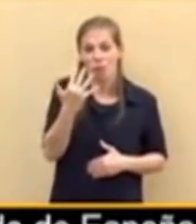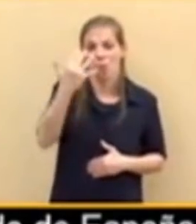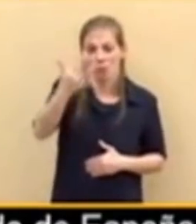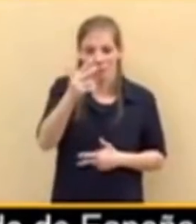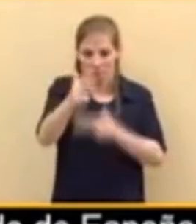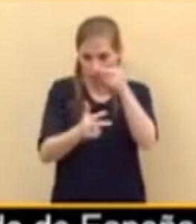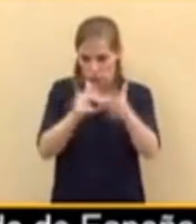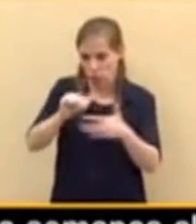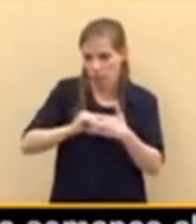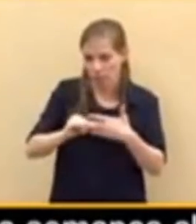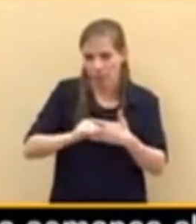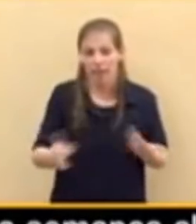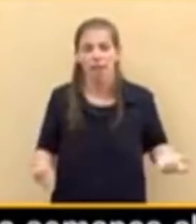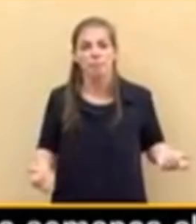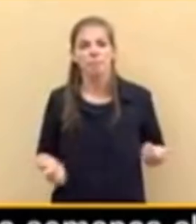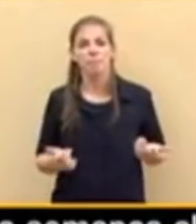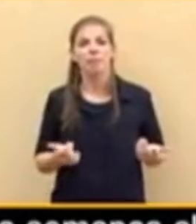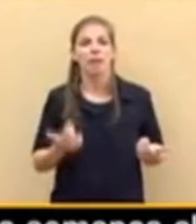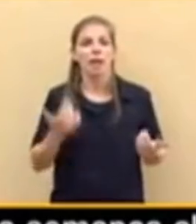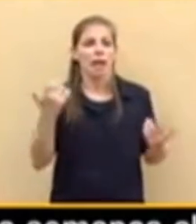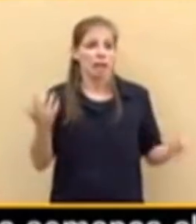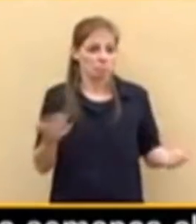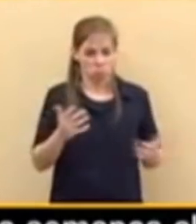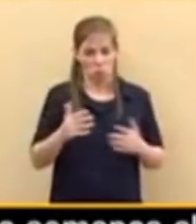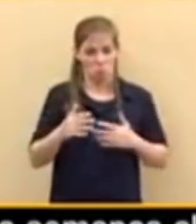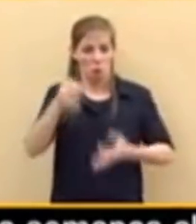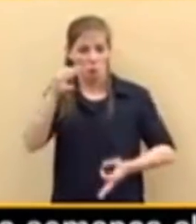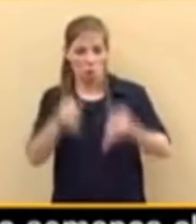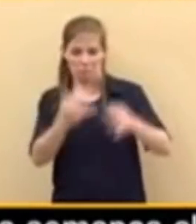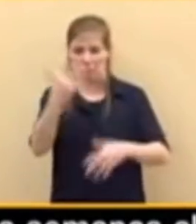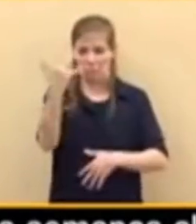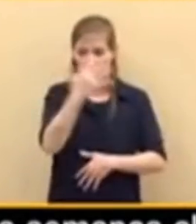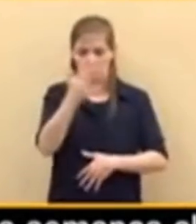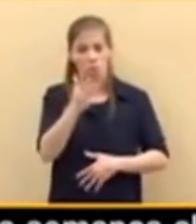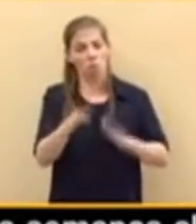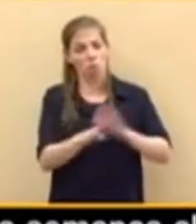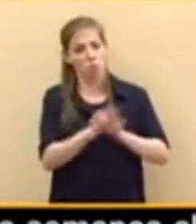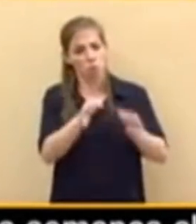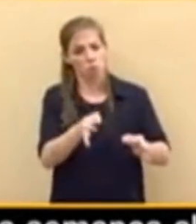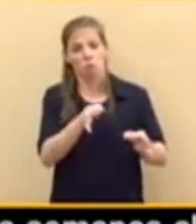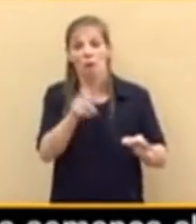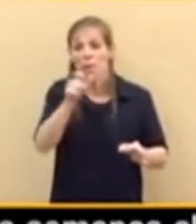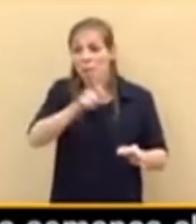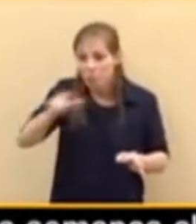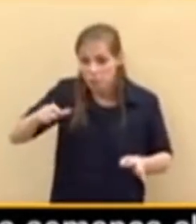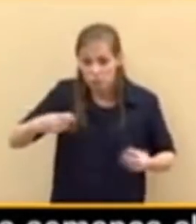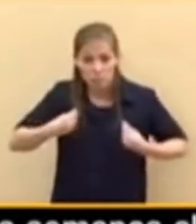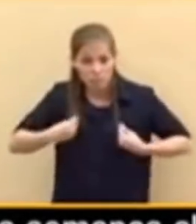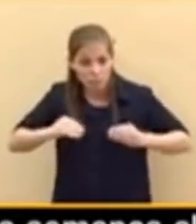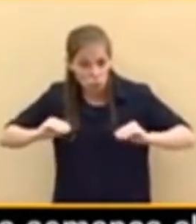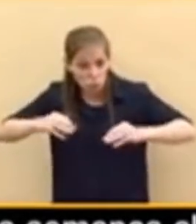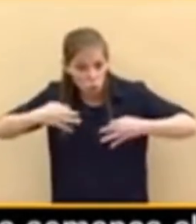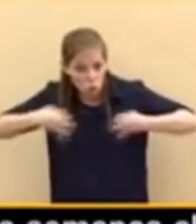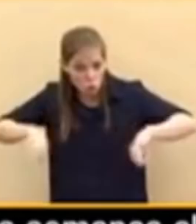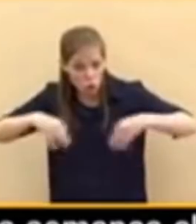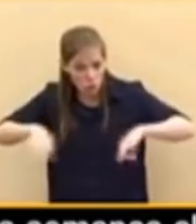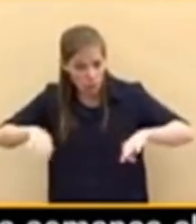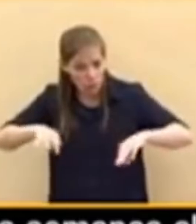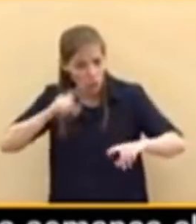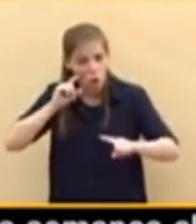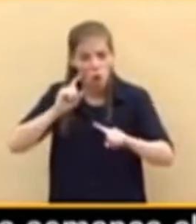la que les sirve a las personas para vivir, para ganar su sueldo, para trabajar y para poder vivir en paz y con